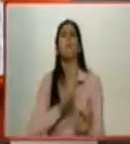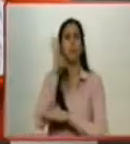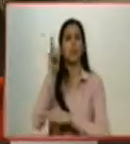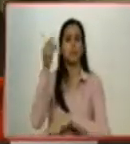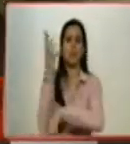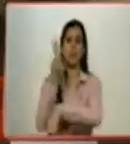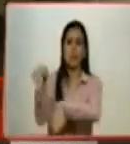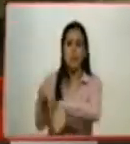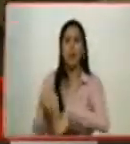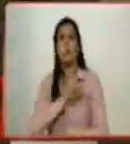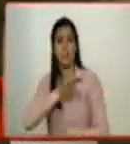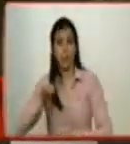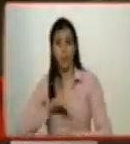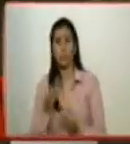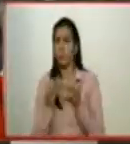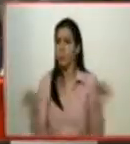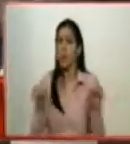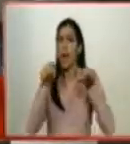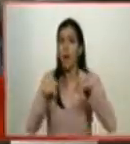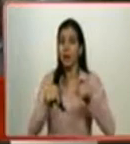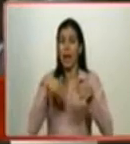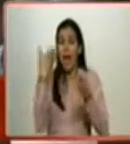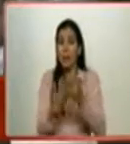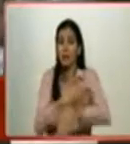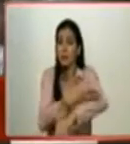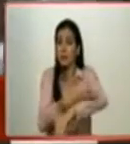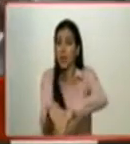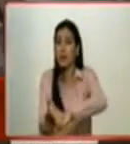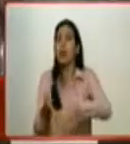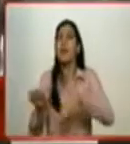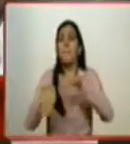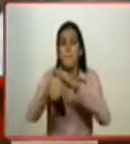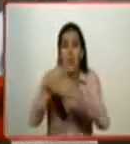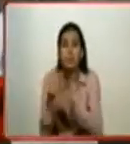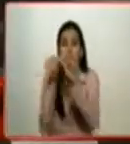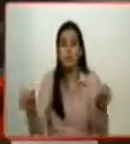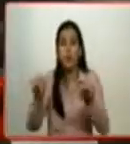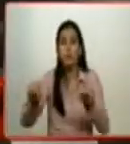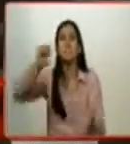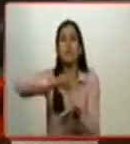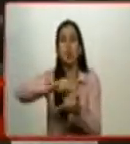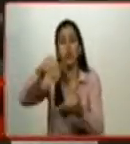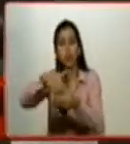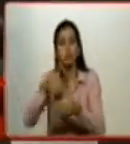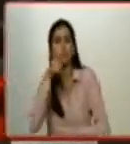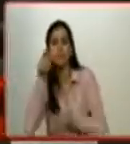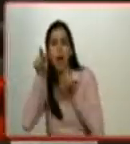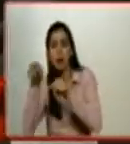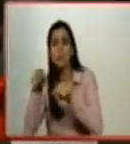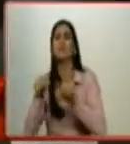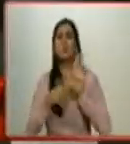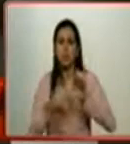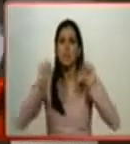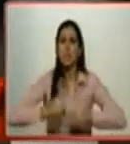Asamblea Nacional. La militancia se mantuvo presente hasta altas horas de la madrugada en los centros electorales y demostró el compromiso que